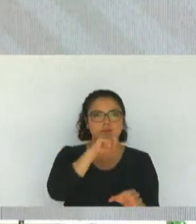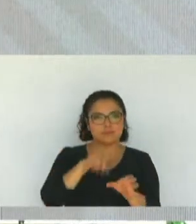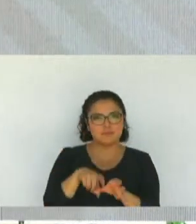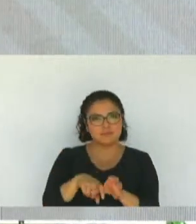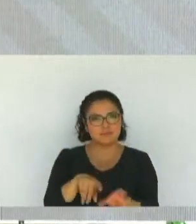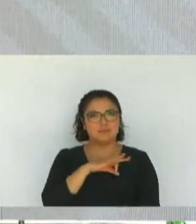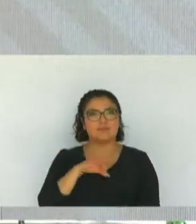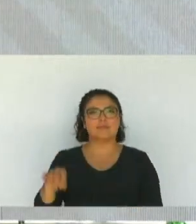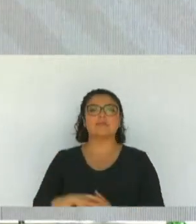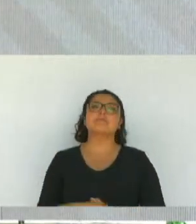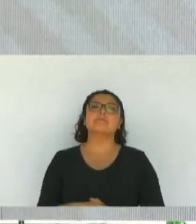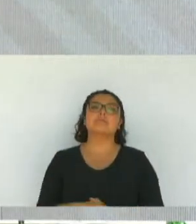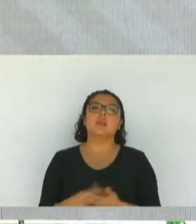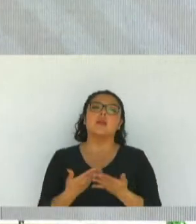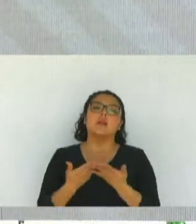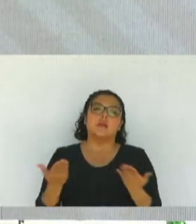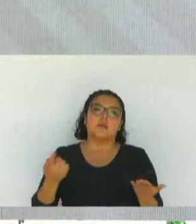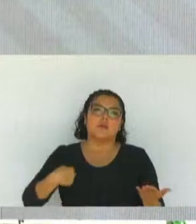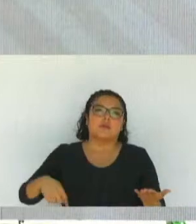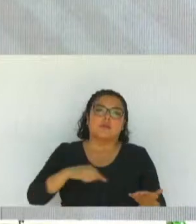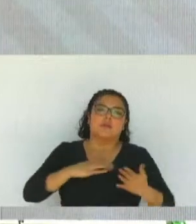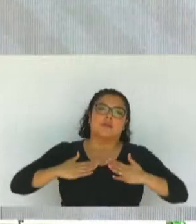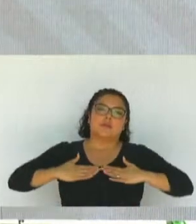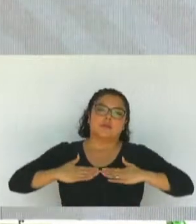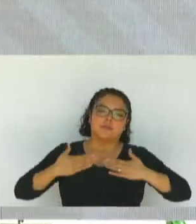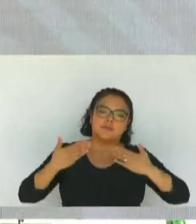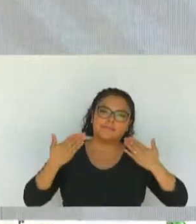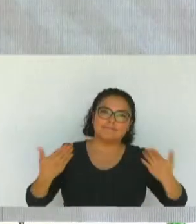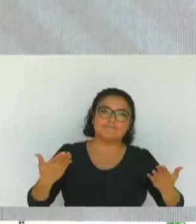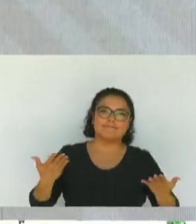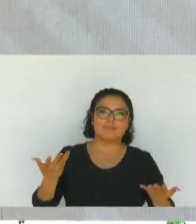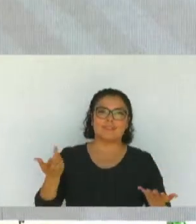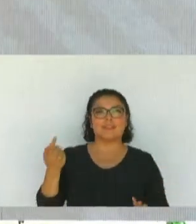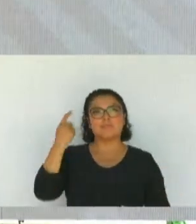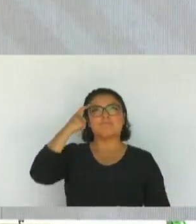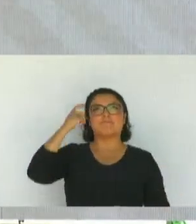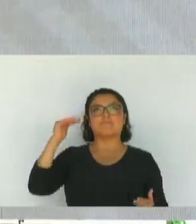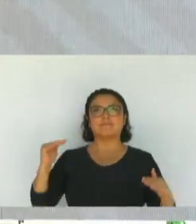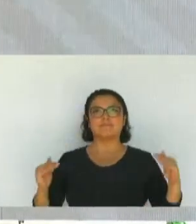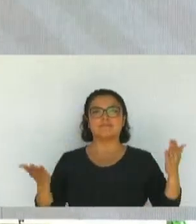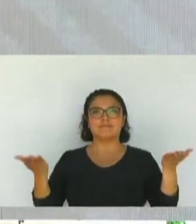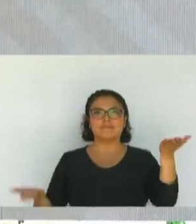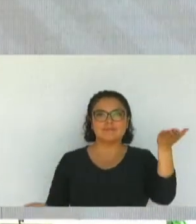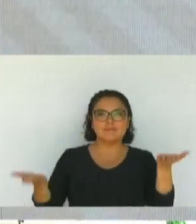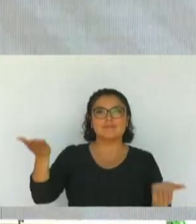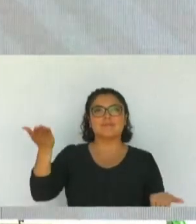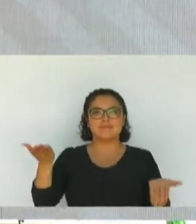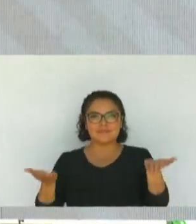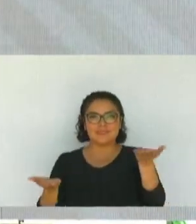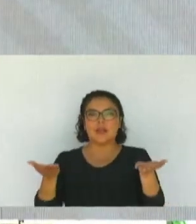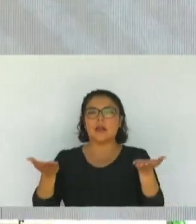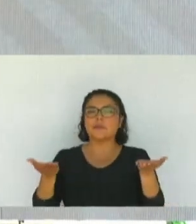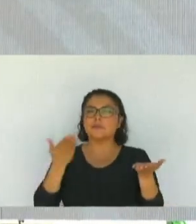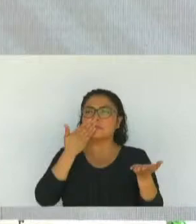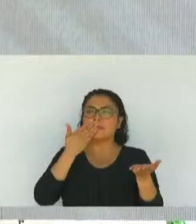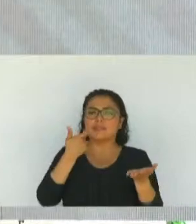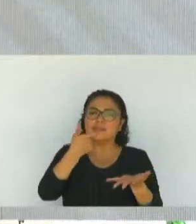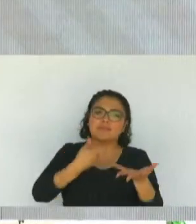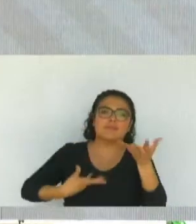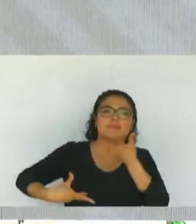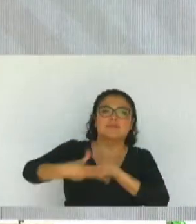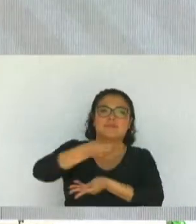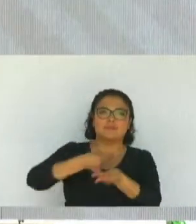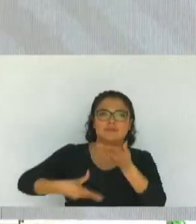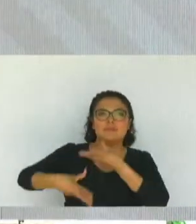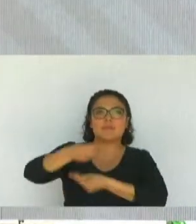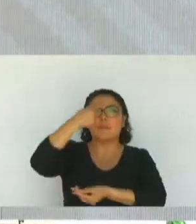fue lo que predijo que esto fuera así y que la recuperación económica esté ya en términos de la creación de empleo